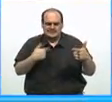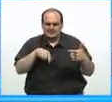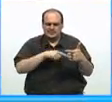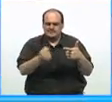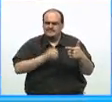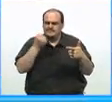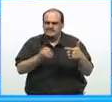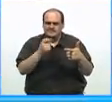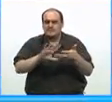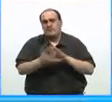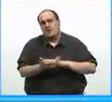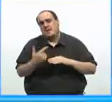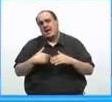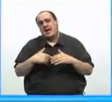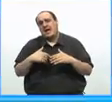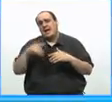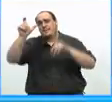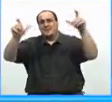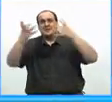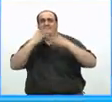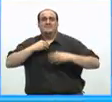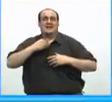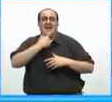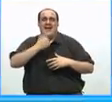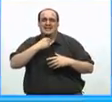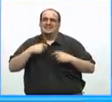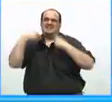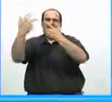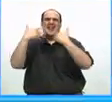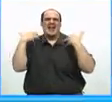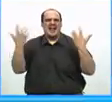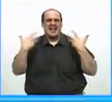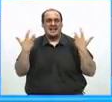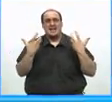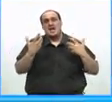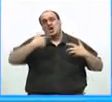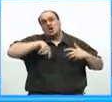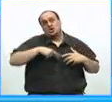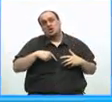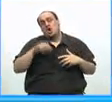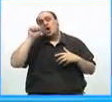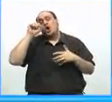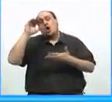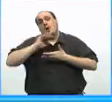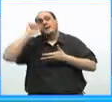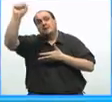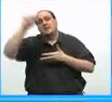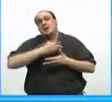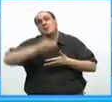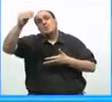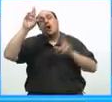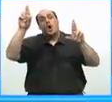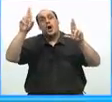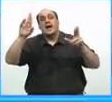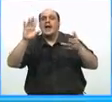darle una nueva alegría a la gente y ya después si nos toca clasificarnos a la copa libertador año que viene ya se trazarán nuevos objetivos y